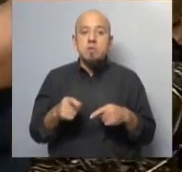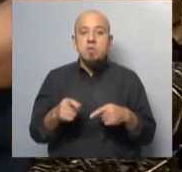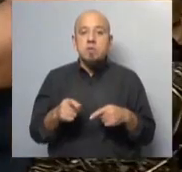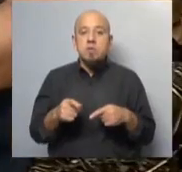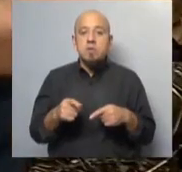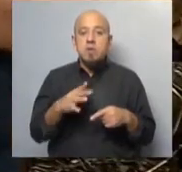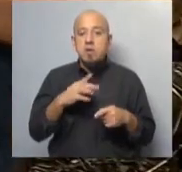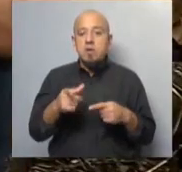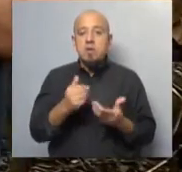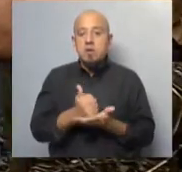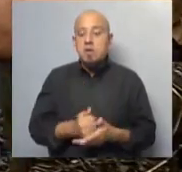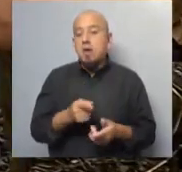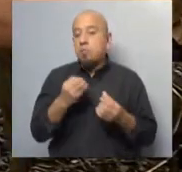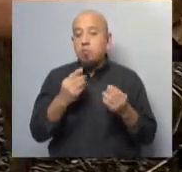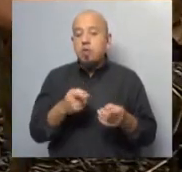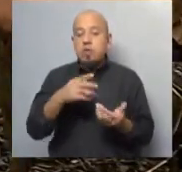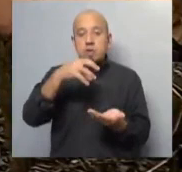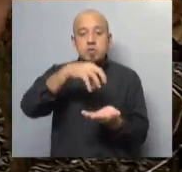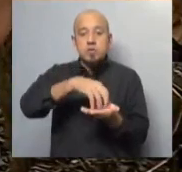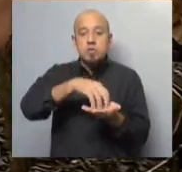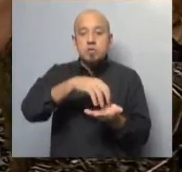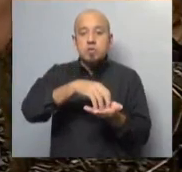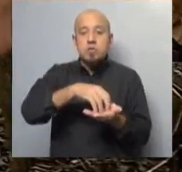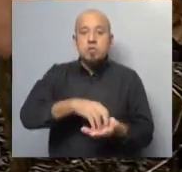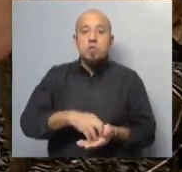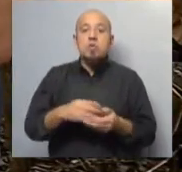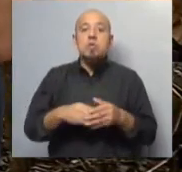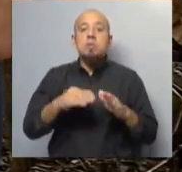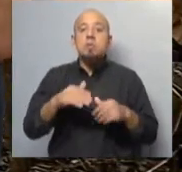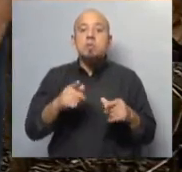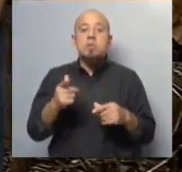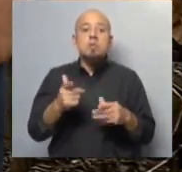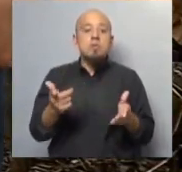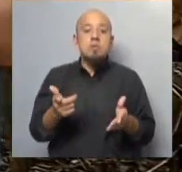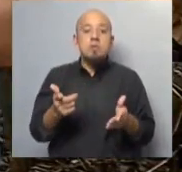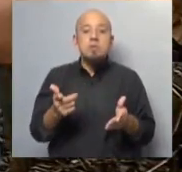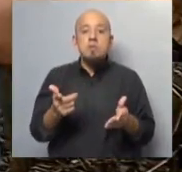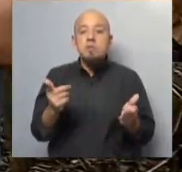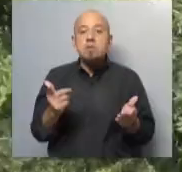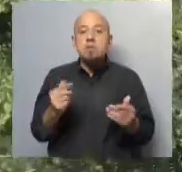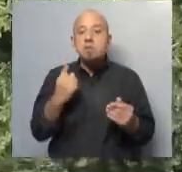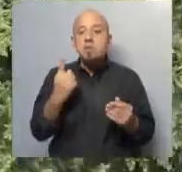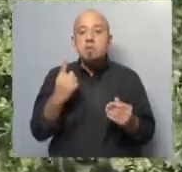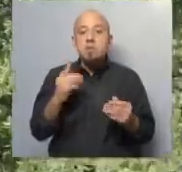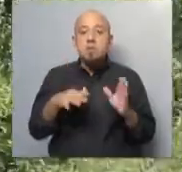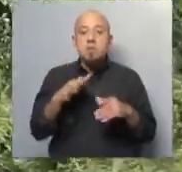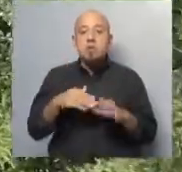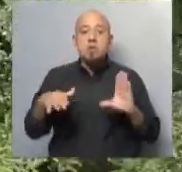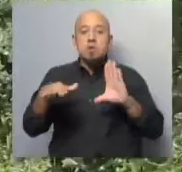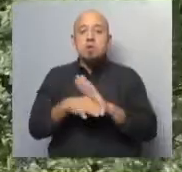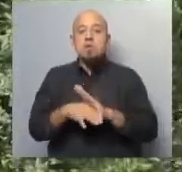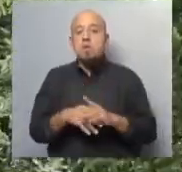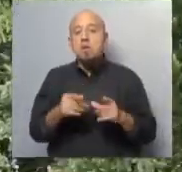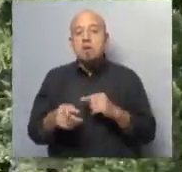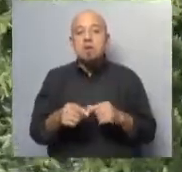ese lugar, porque probablemente, según la especie, eso puede durar muy pocos días o unas horas. Hay que coincidir. Y